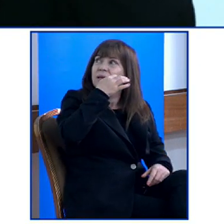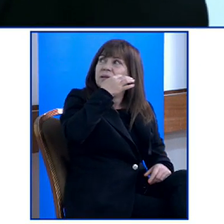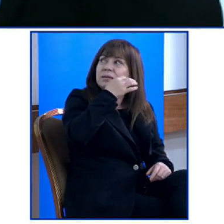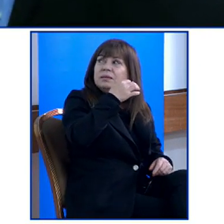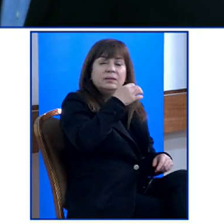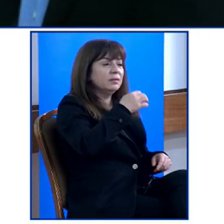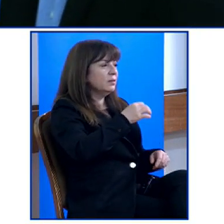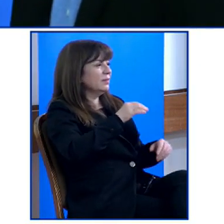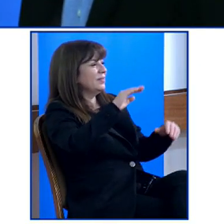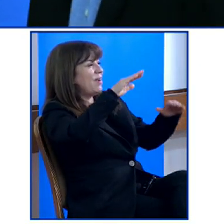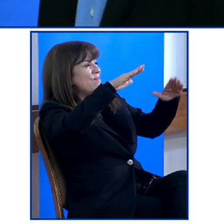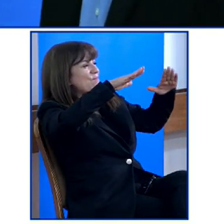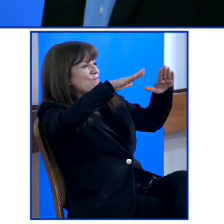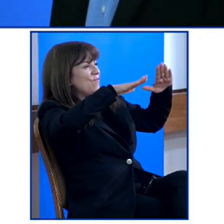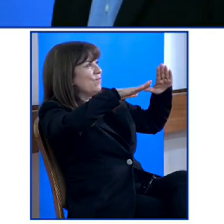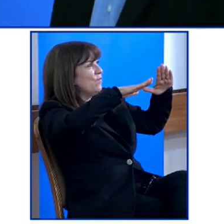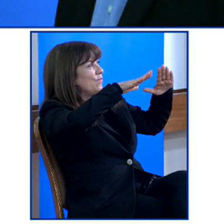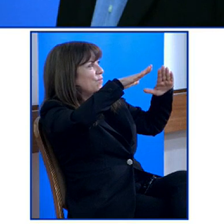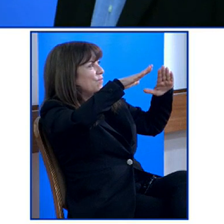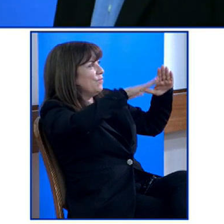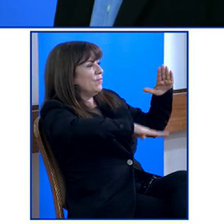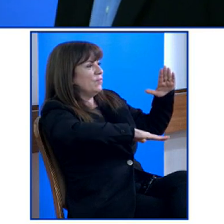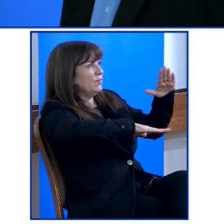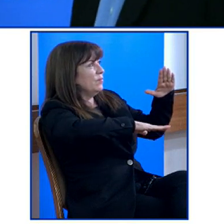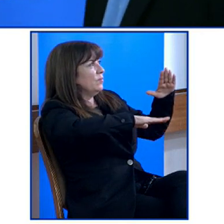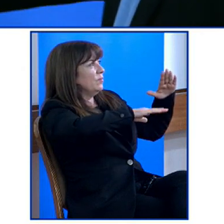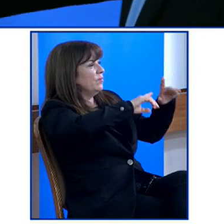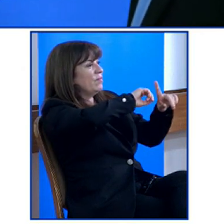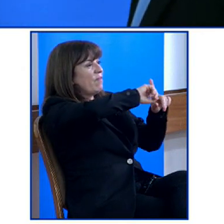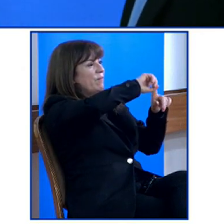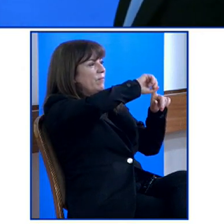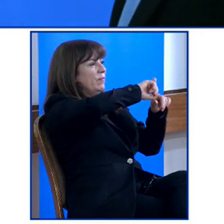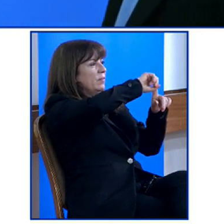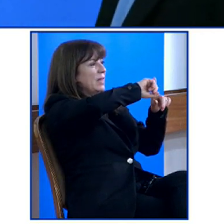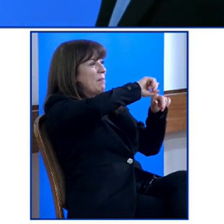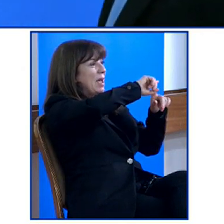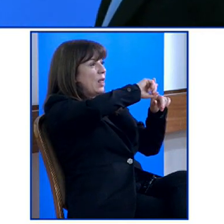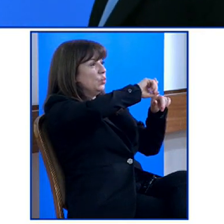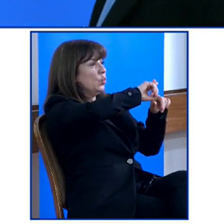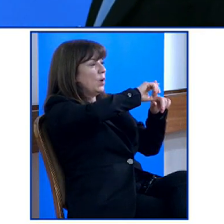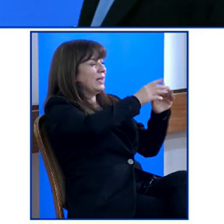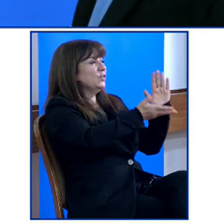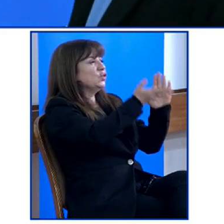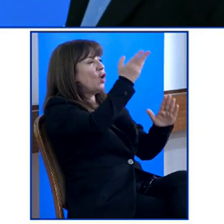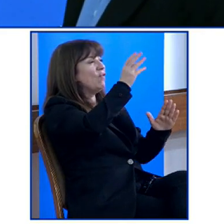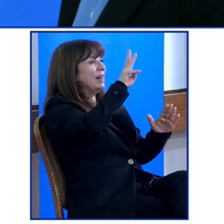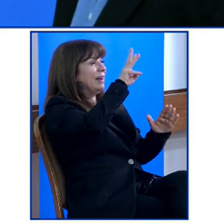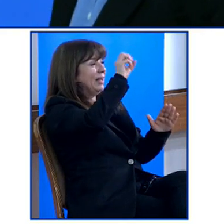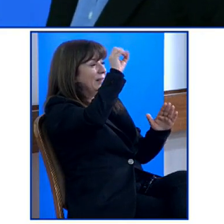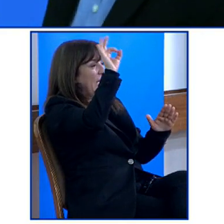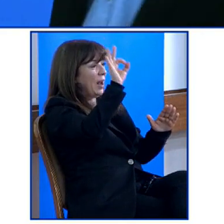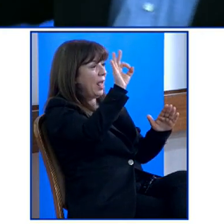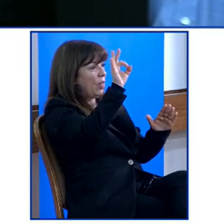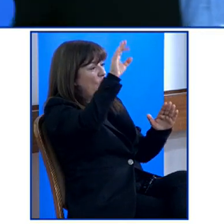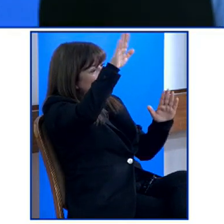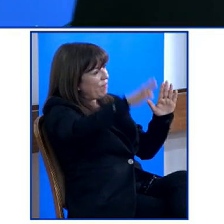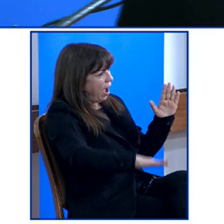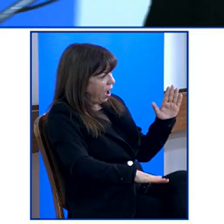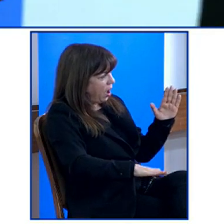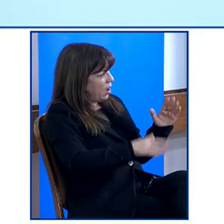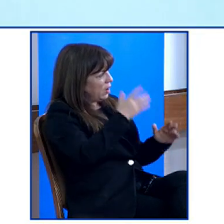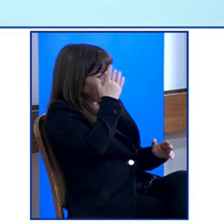está, baja, con temperatura sol, pero frente al lado baja. Entre 30 y 64... Pero para el streamer,